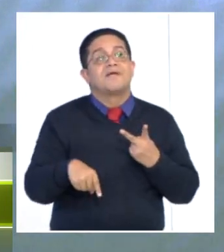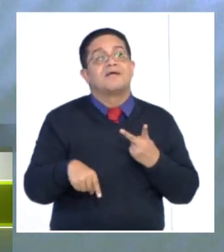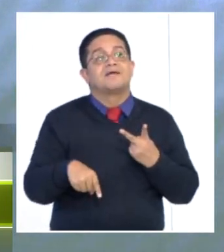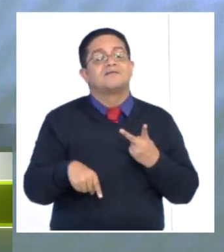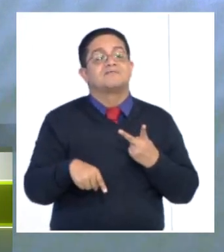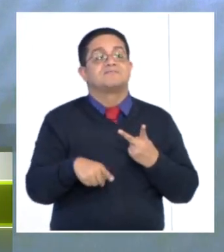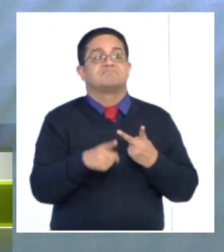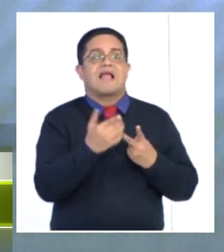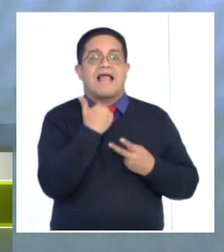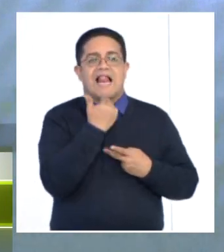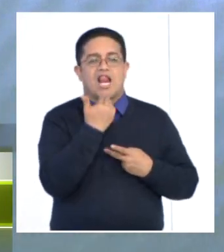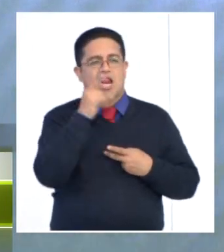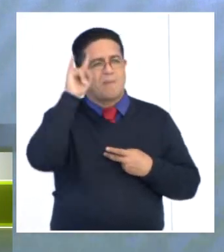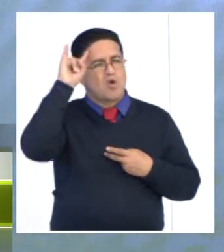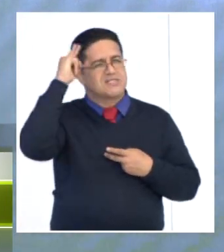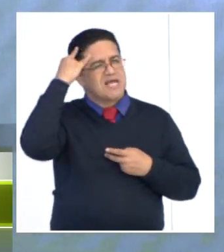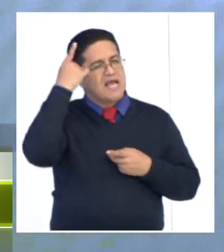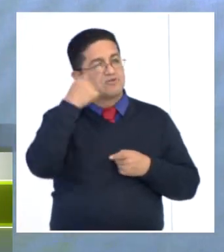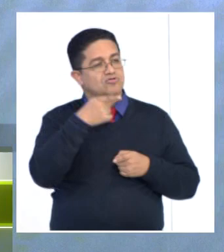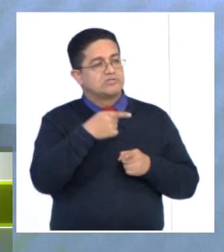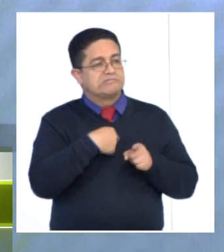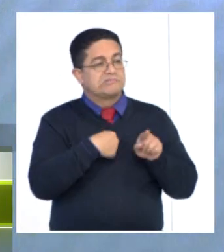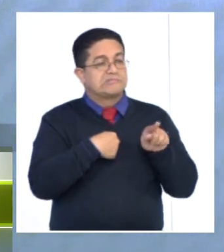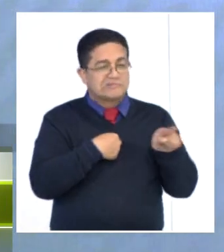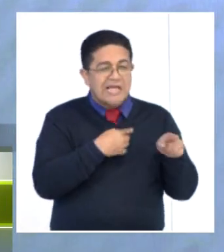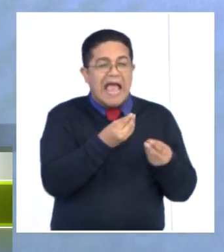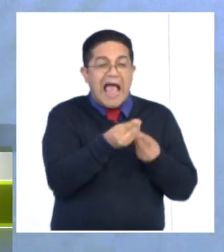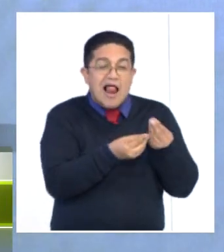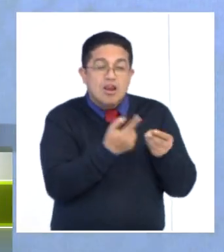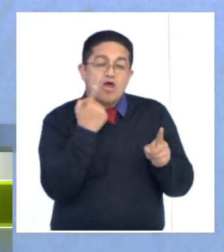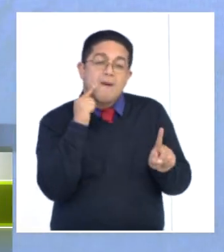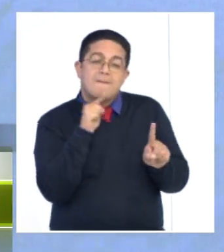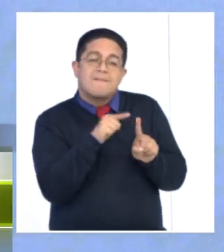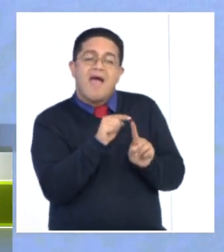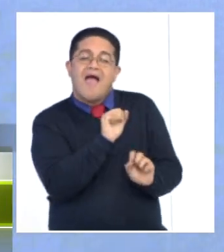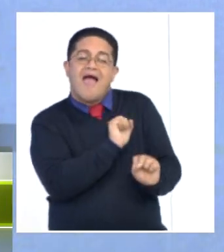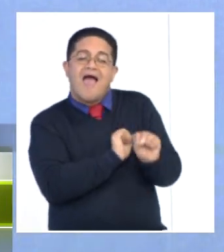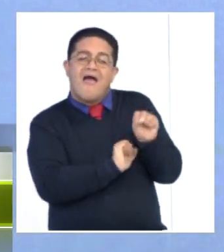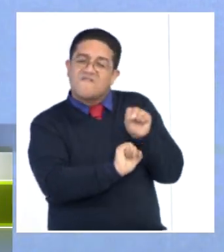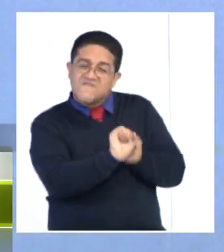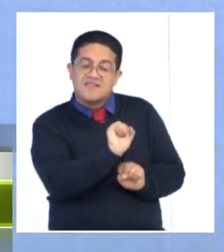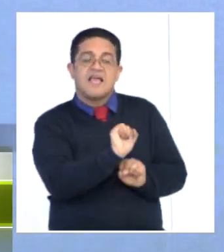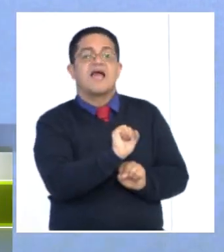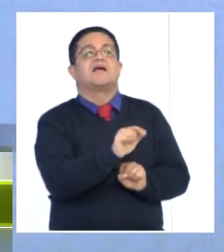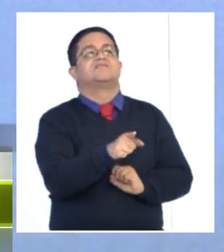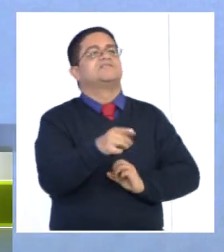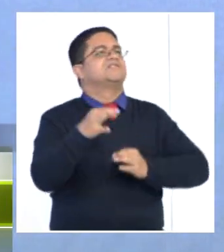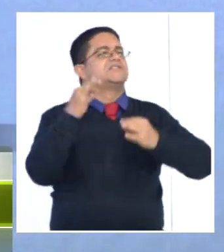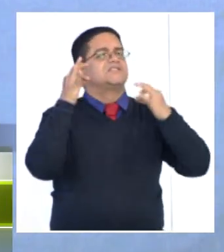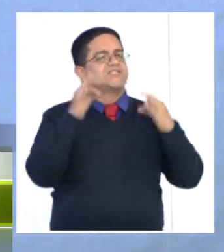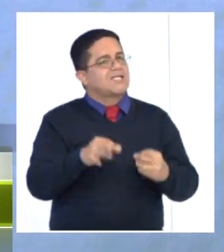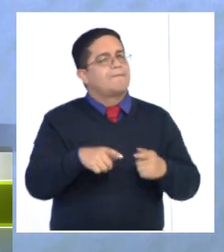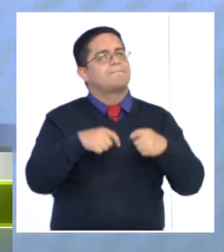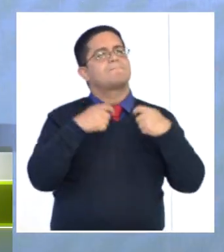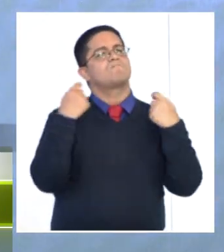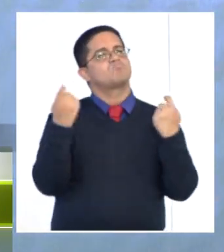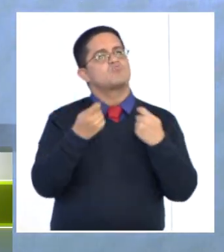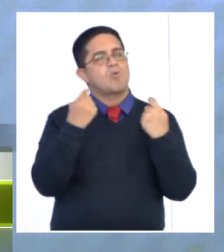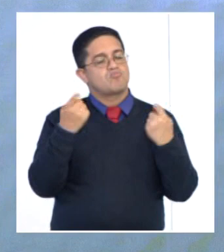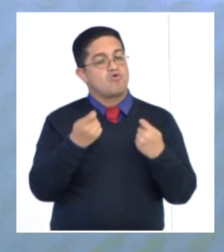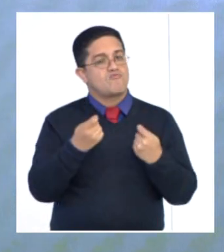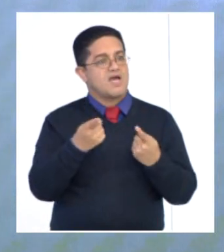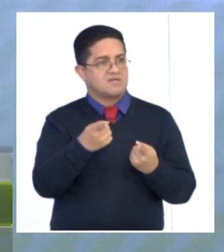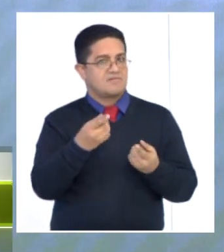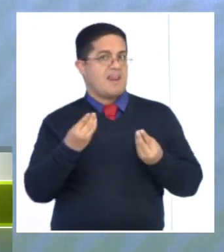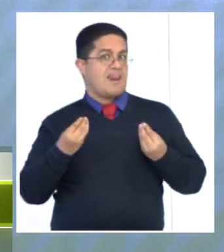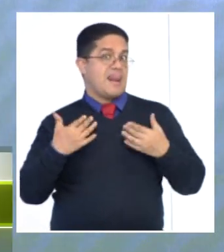medida preventiva que te vaya a decir, haz esto para que no te dé cáncer de próstata, siempre hay que promover estilos de